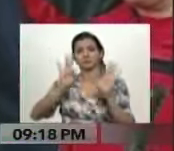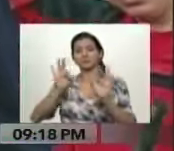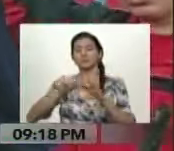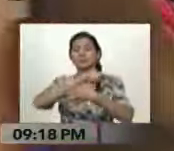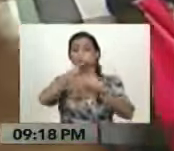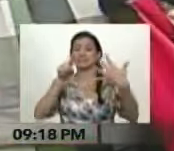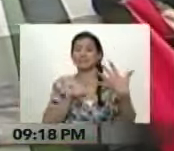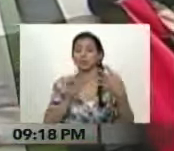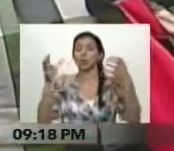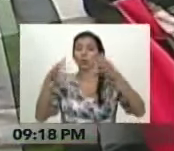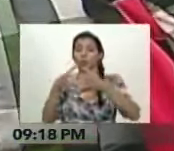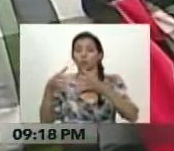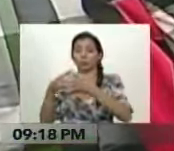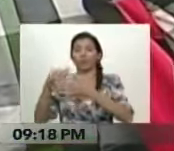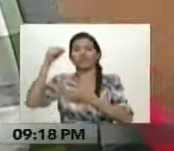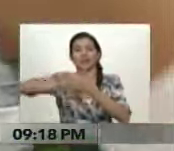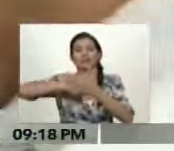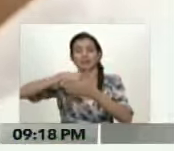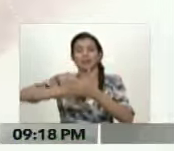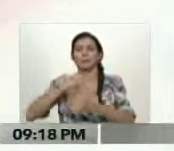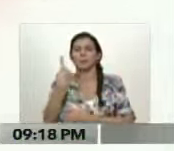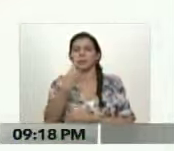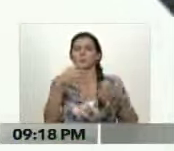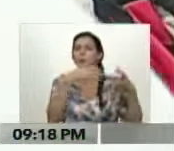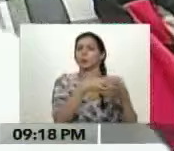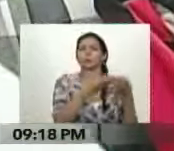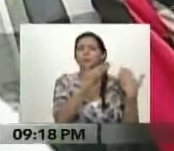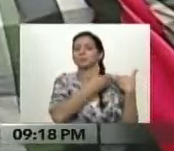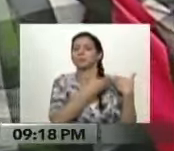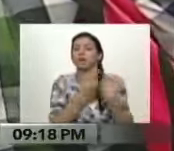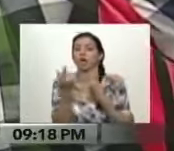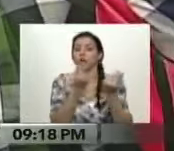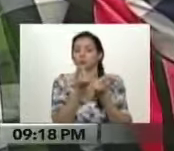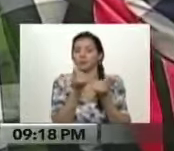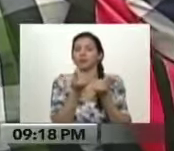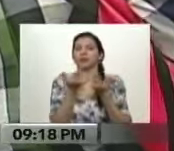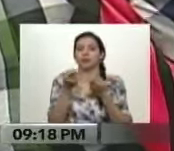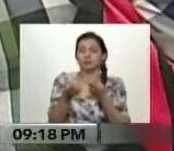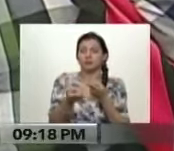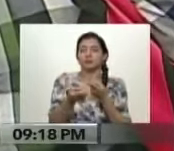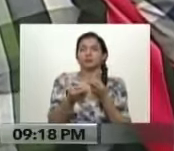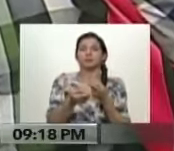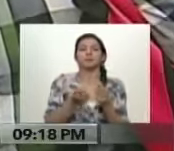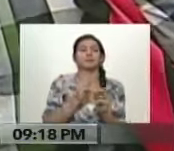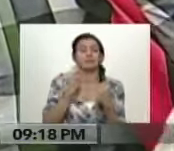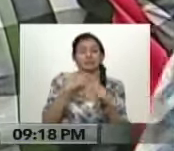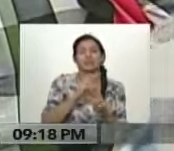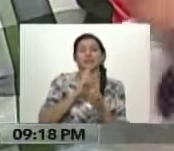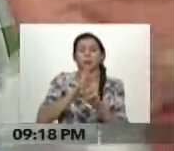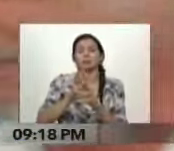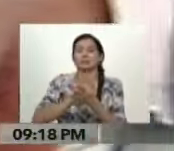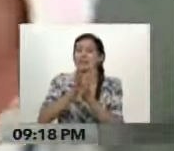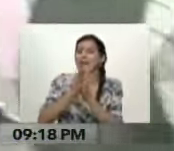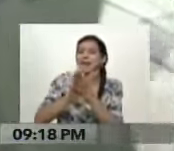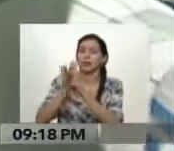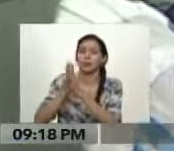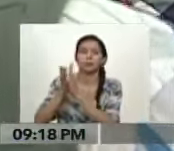de batalla. El primer frente se encarga del frente económico, en el cual va a respuesta al agotamiento del modelo